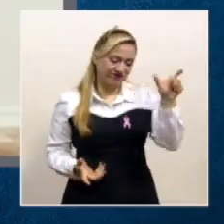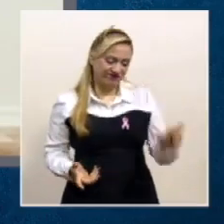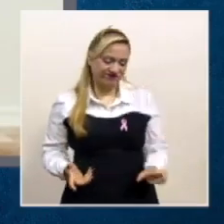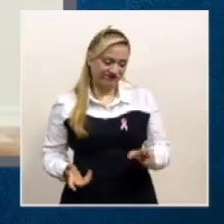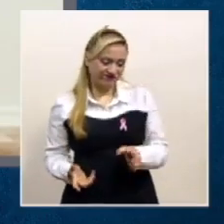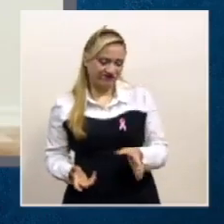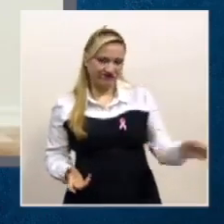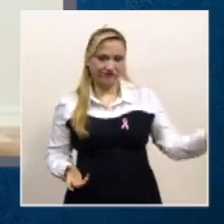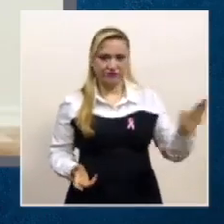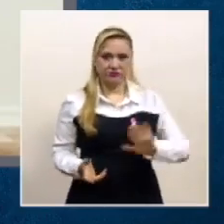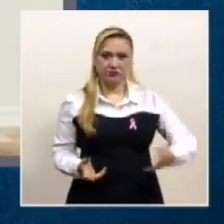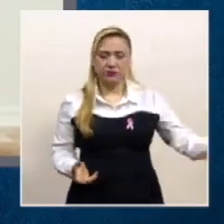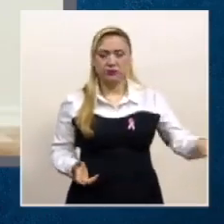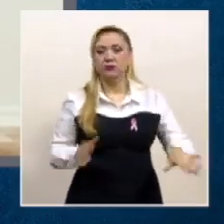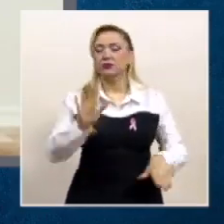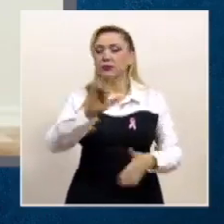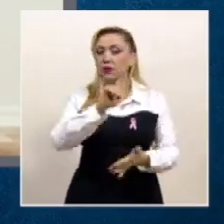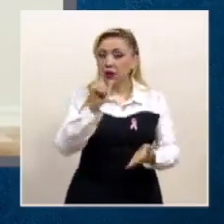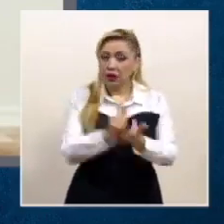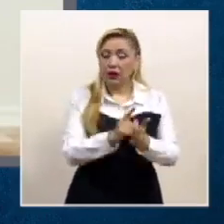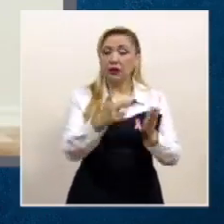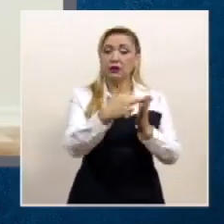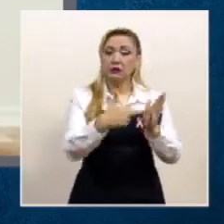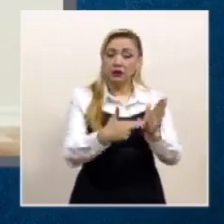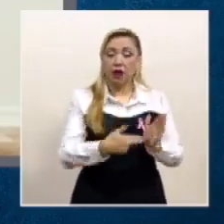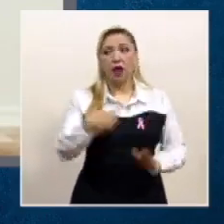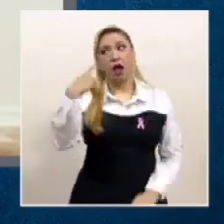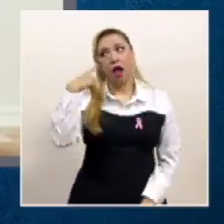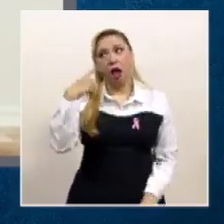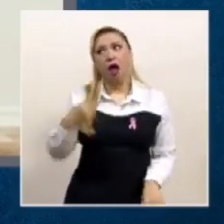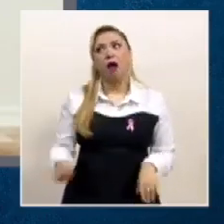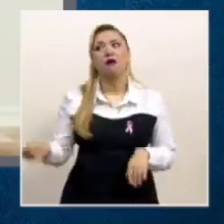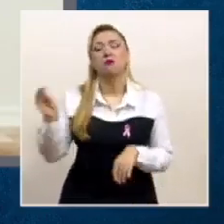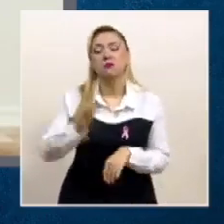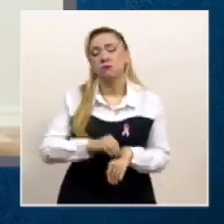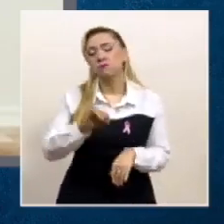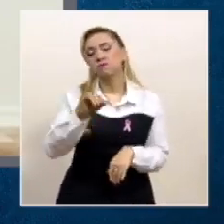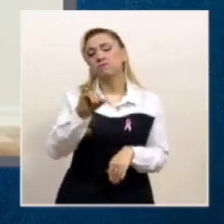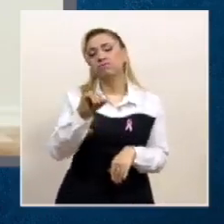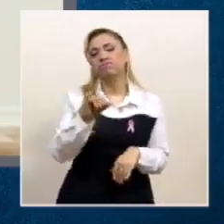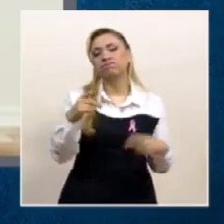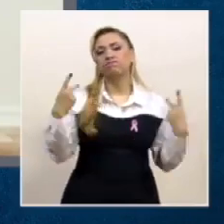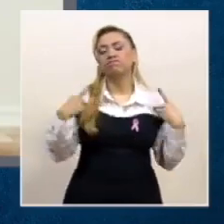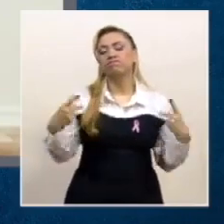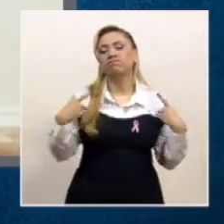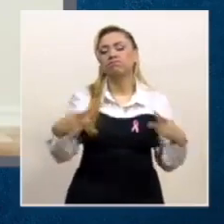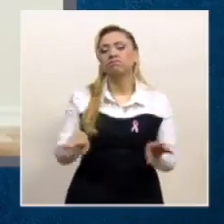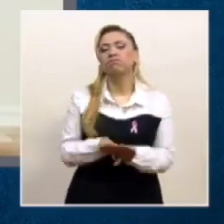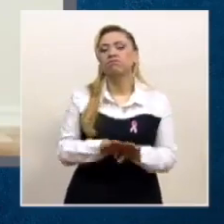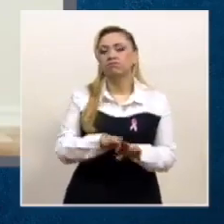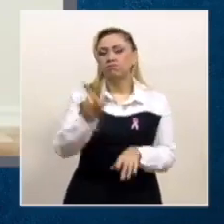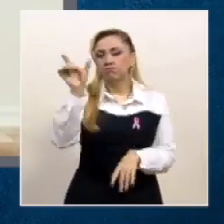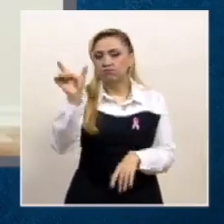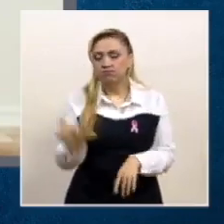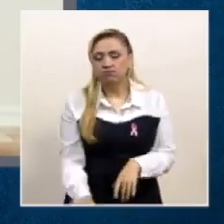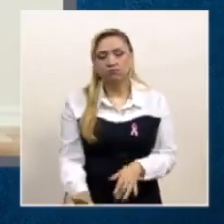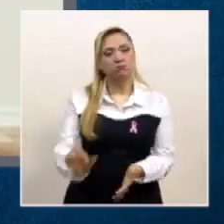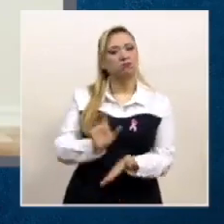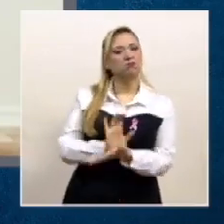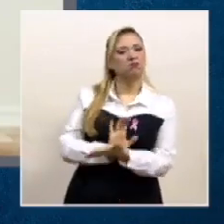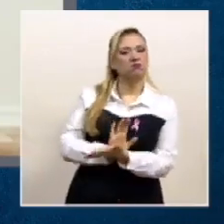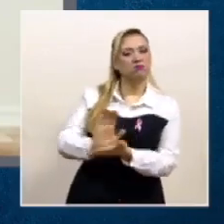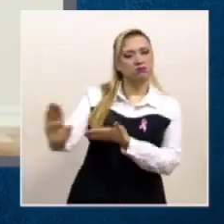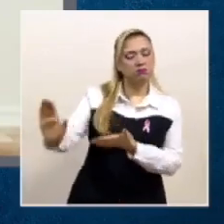leyes y políticas públicas se generan a partir de este tipo estandarizado de persona, lo que excluye